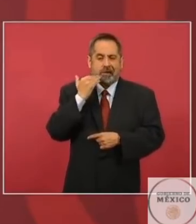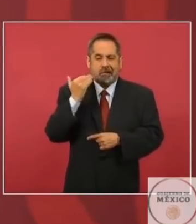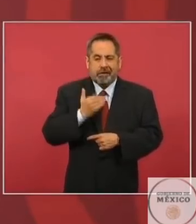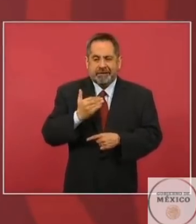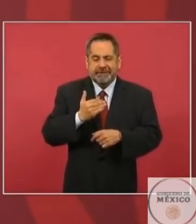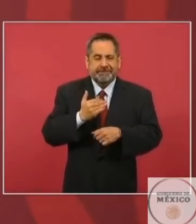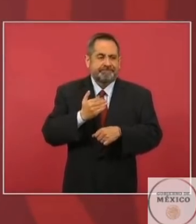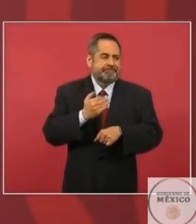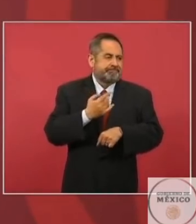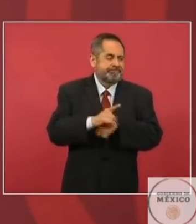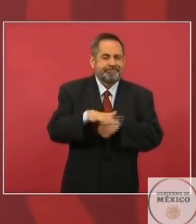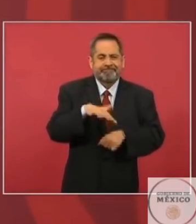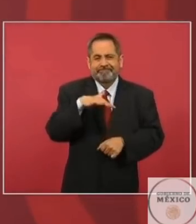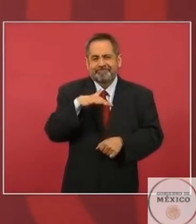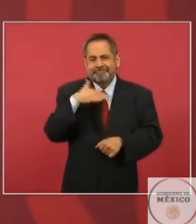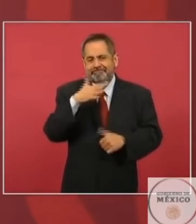corrupto,